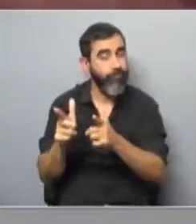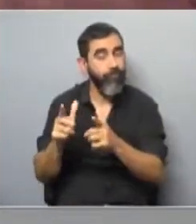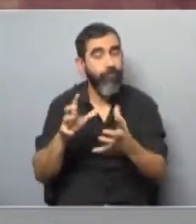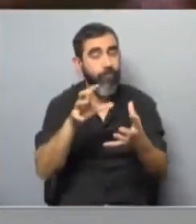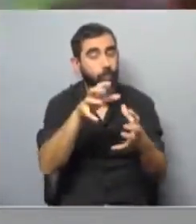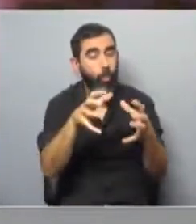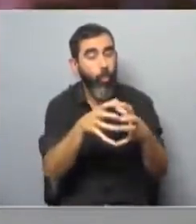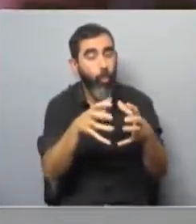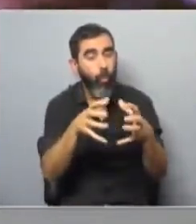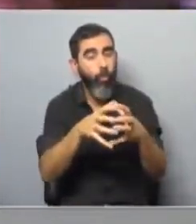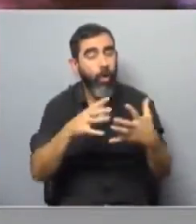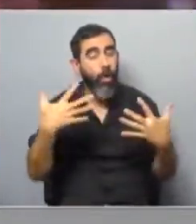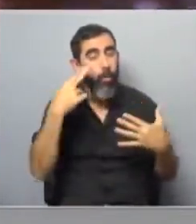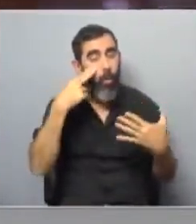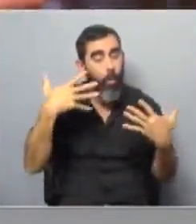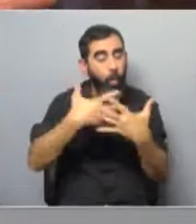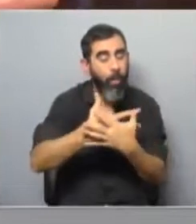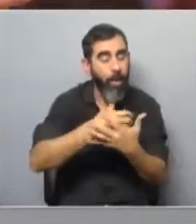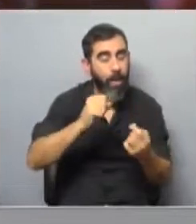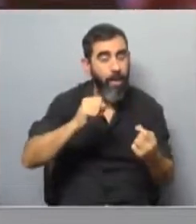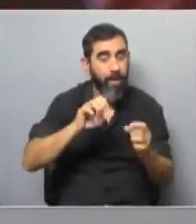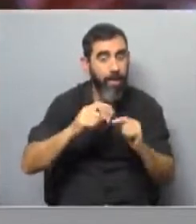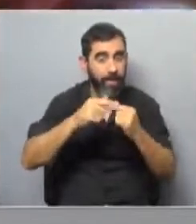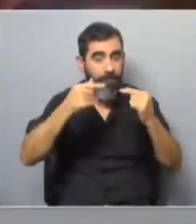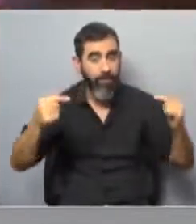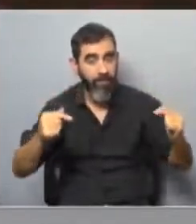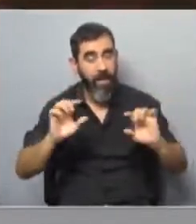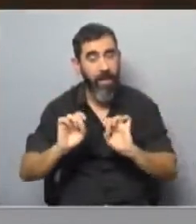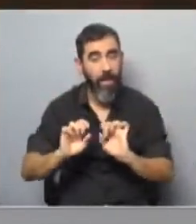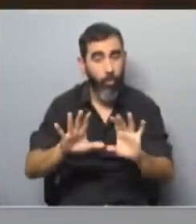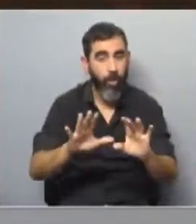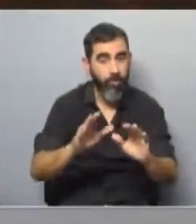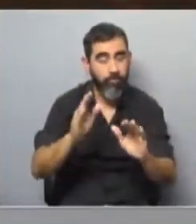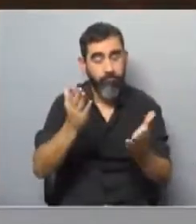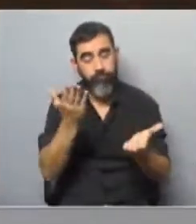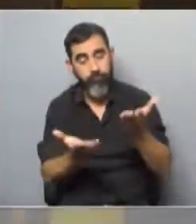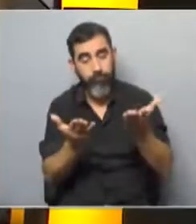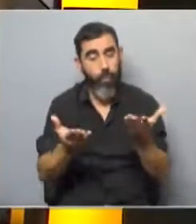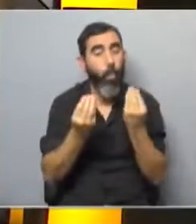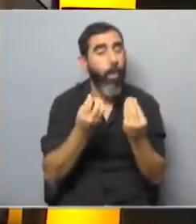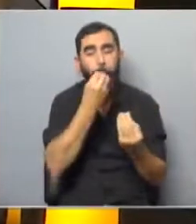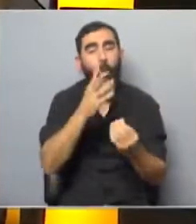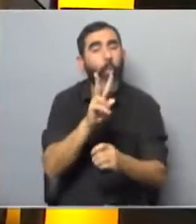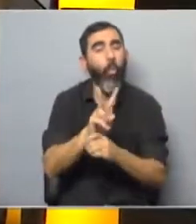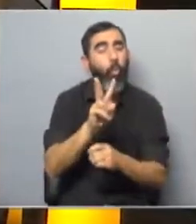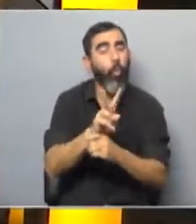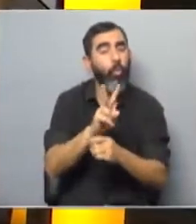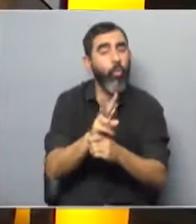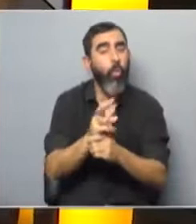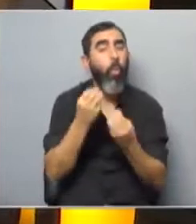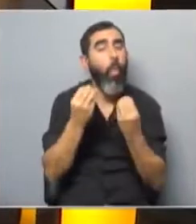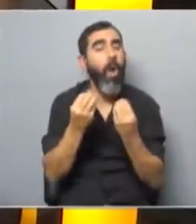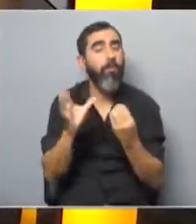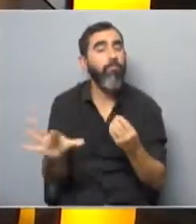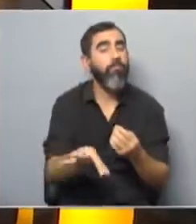organismo exótico que está afectando la biodiversidad autóctona. Entonces ahí hay que poner en balanza, o sea, cuáles métodos de control son los mejores